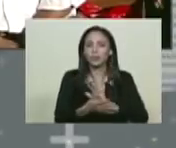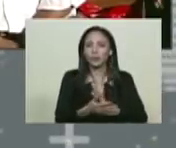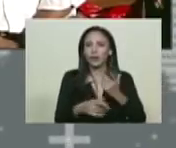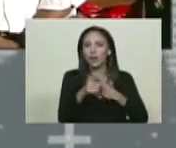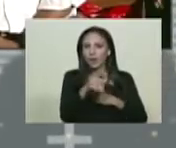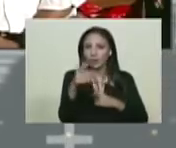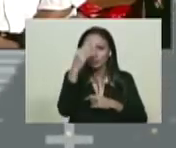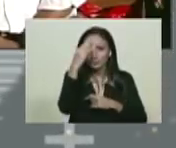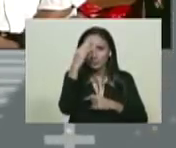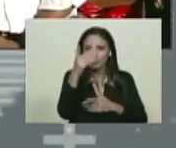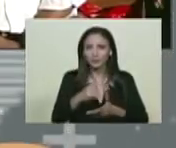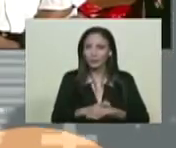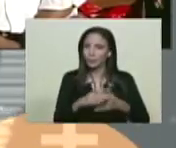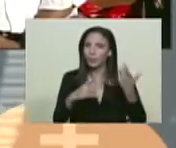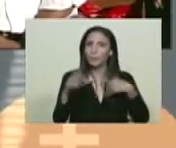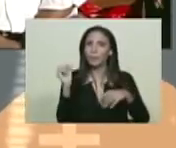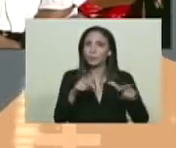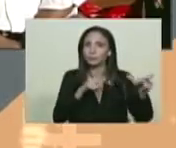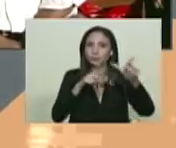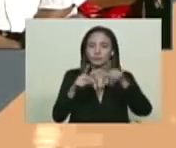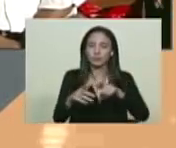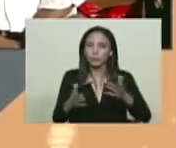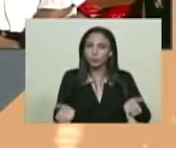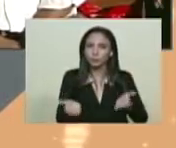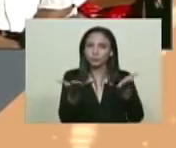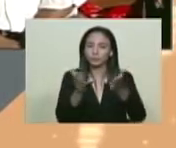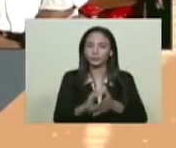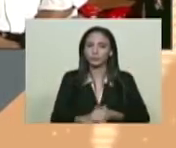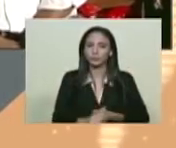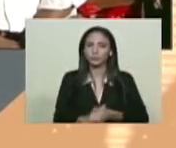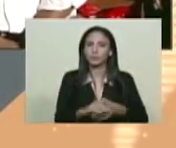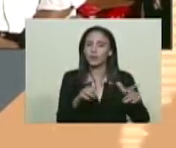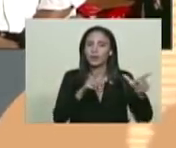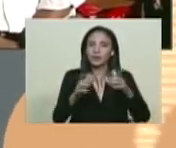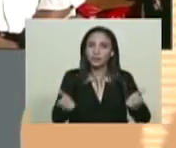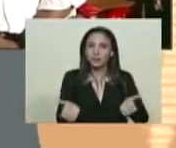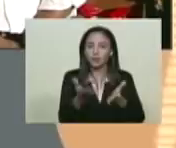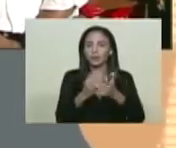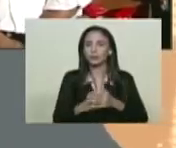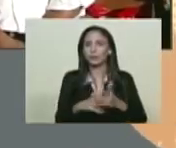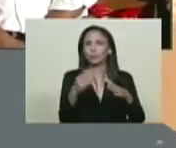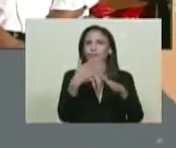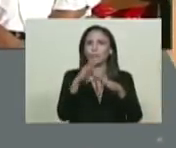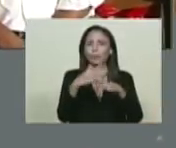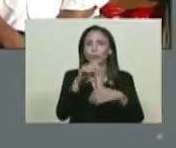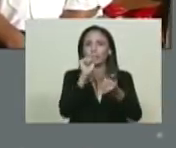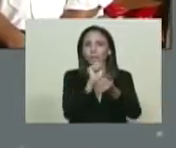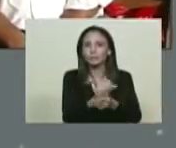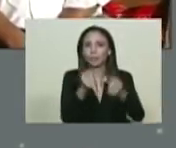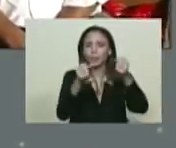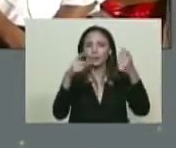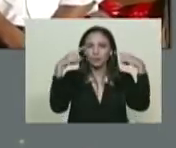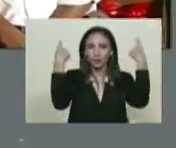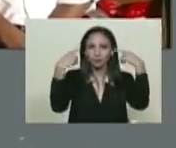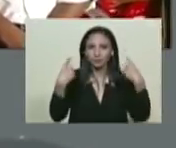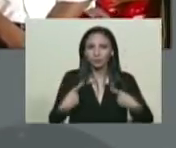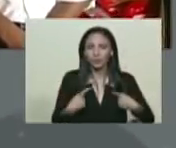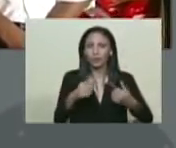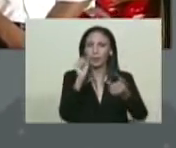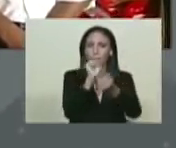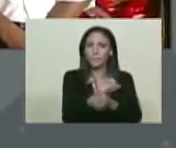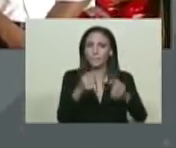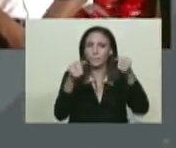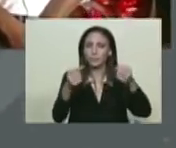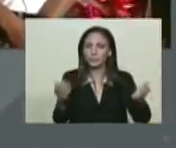mi compadre. Dale, lánzate, pues. Lánzate, que te espera el basural de la historia. Iris Varela, a la carga, a la